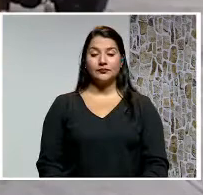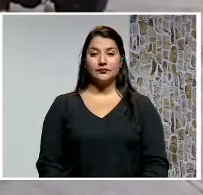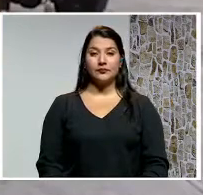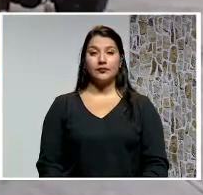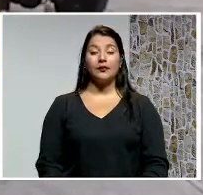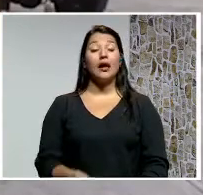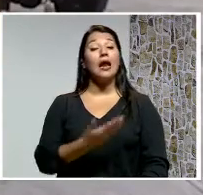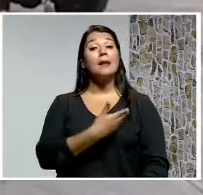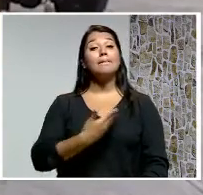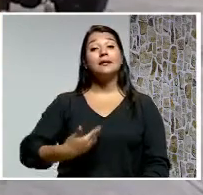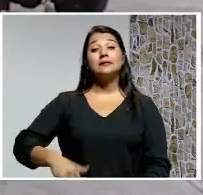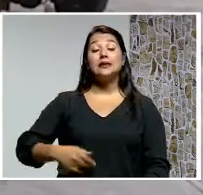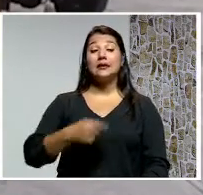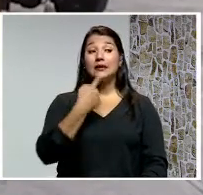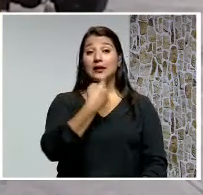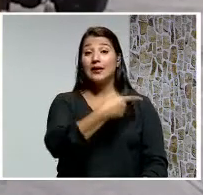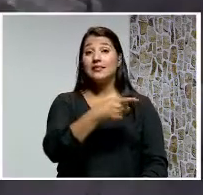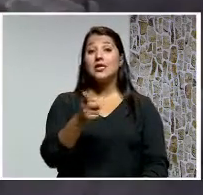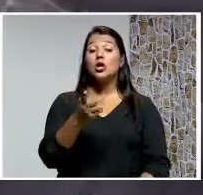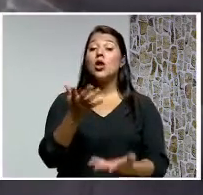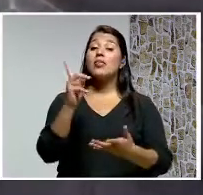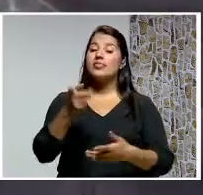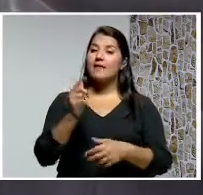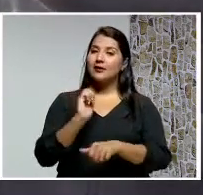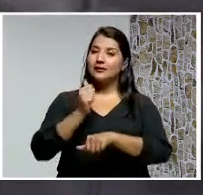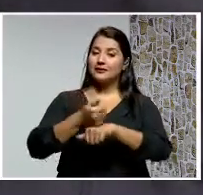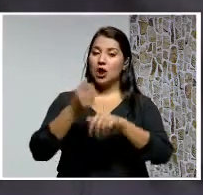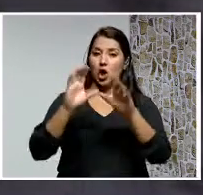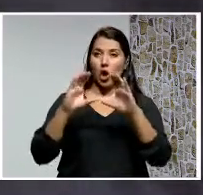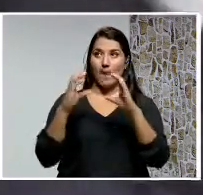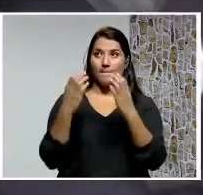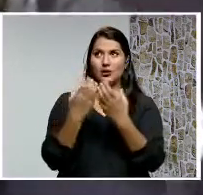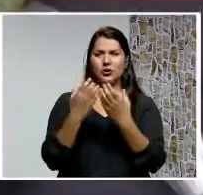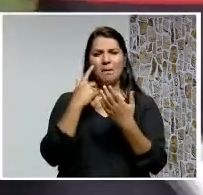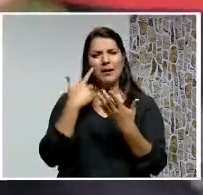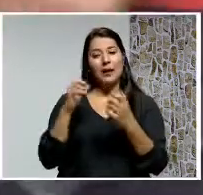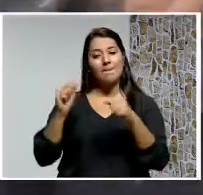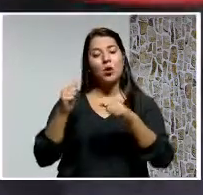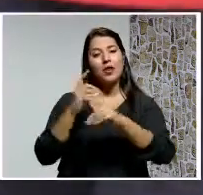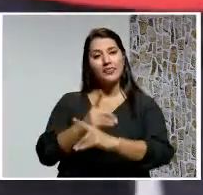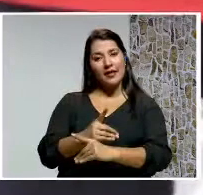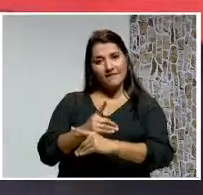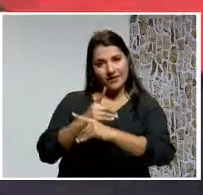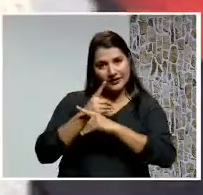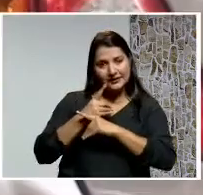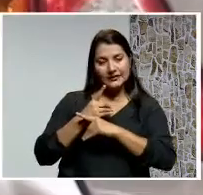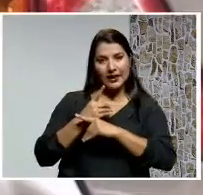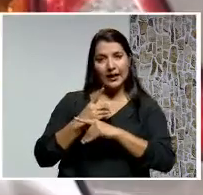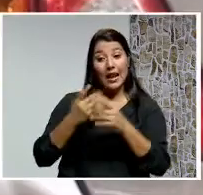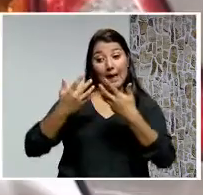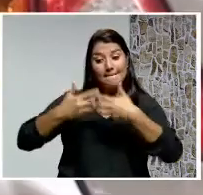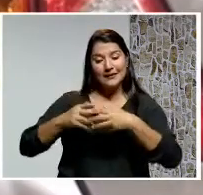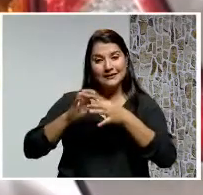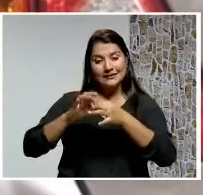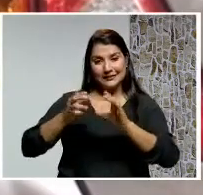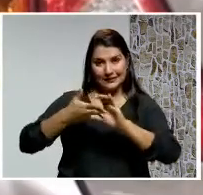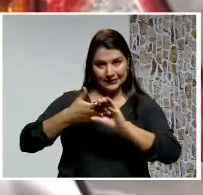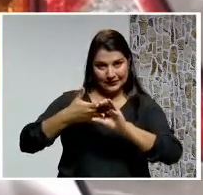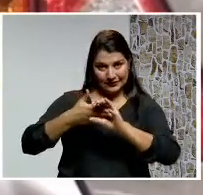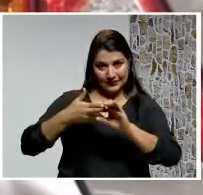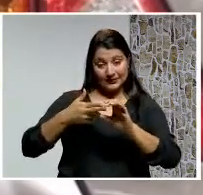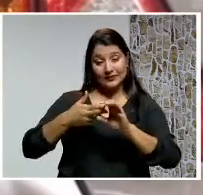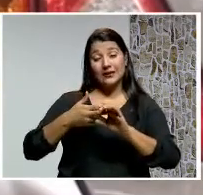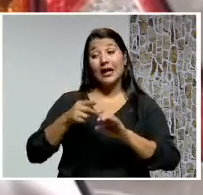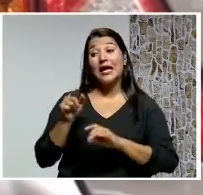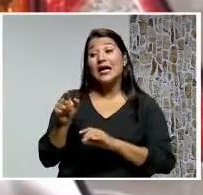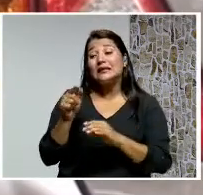El mandatario anunció la creación de una comisión de carácter plenipotenciario para la defensa y reestructuración de la industria petrolera, casi el único sostén